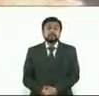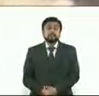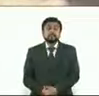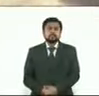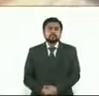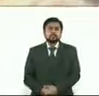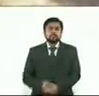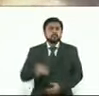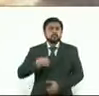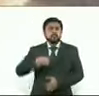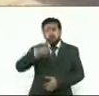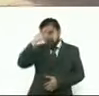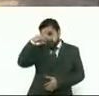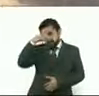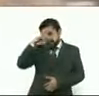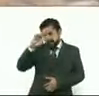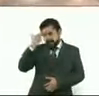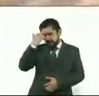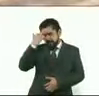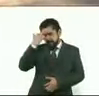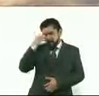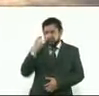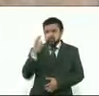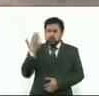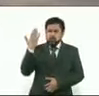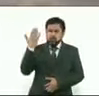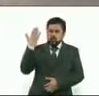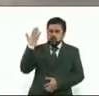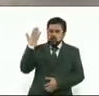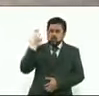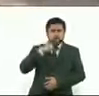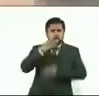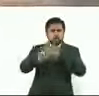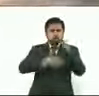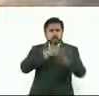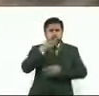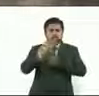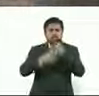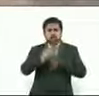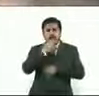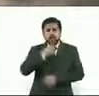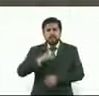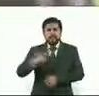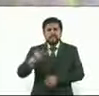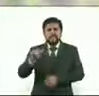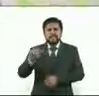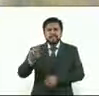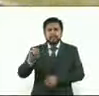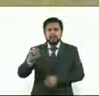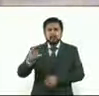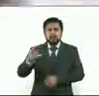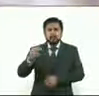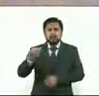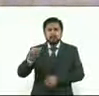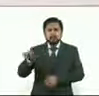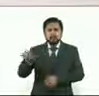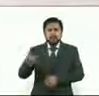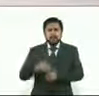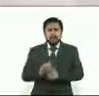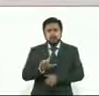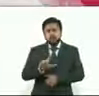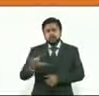Estábamos en ese entonces en el noticiero de Guillermo Ochoa, y que era de lunes a domingo, y entonces